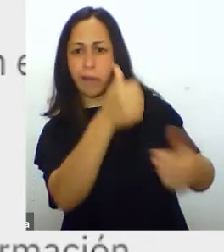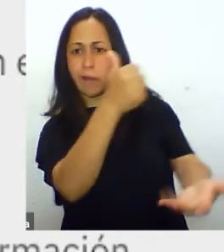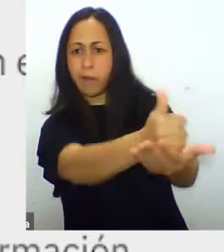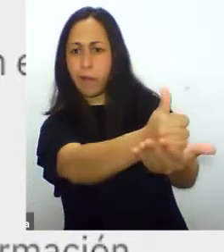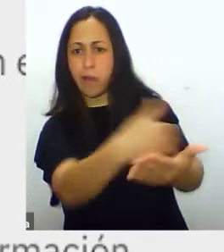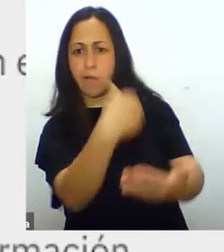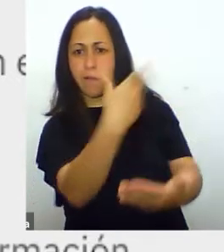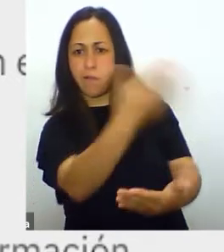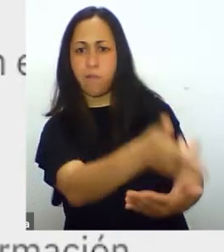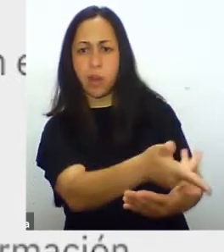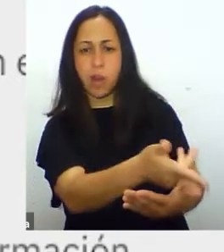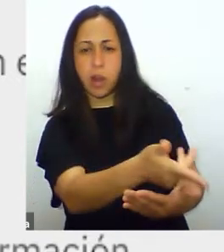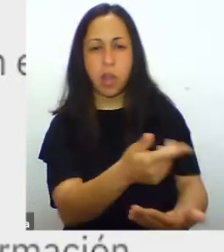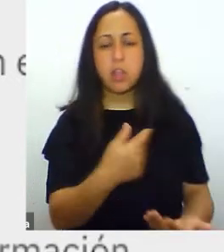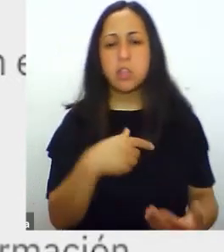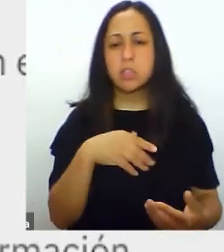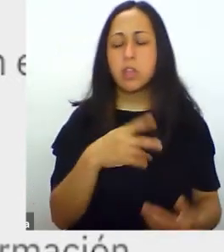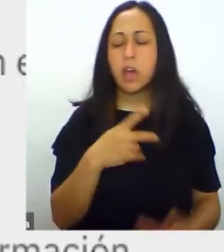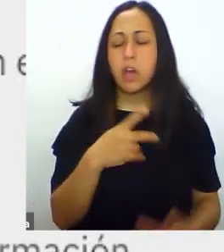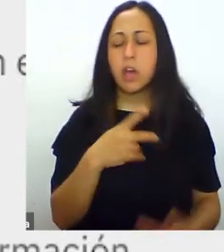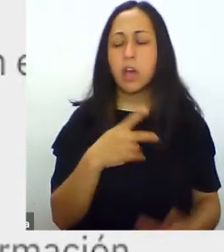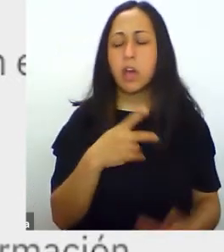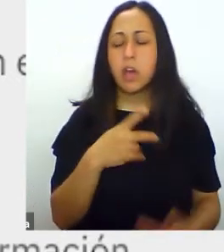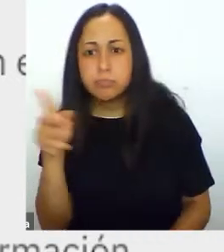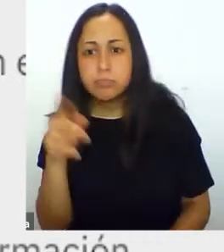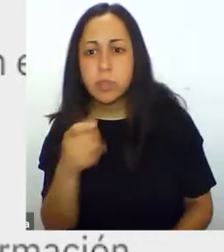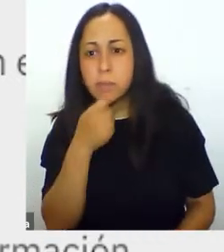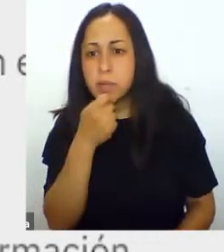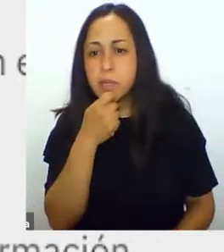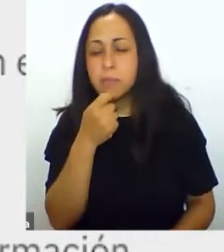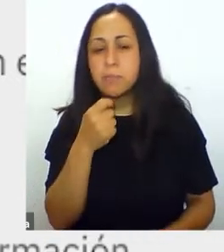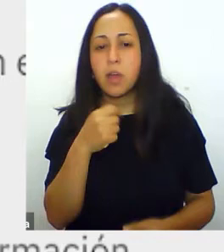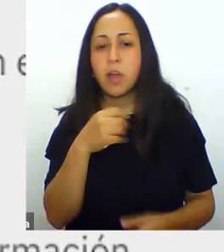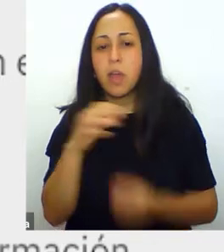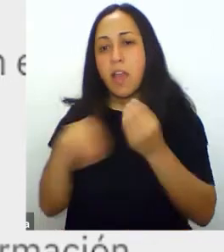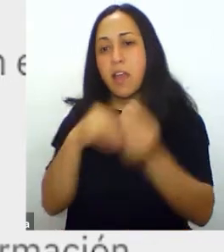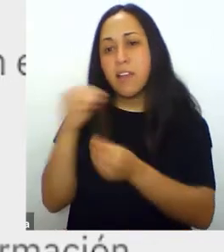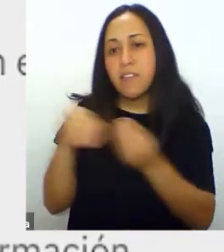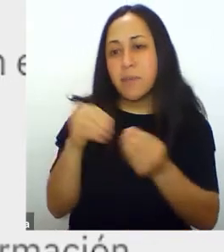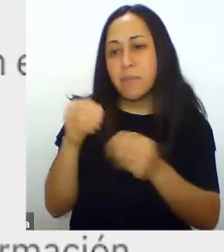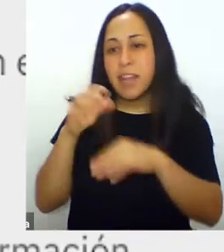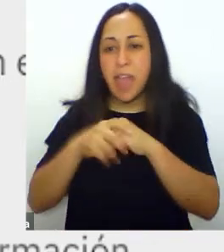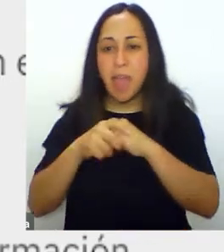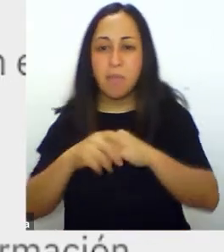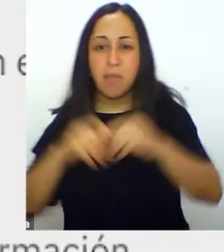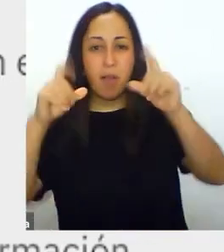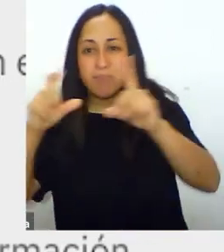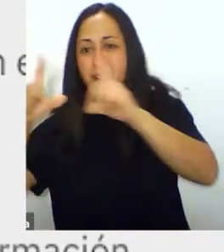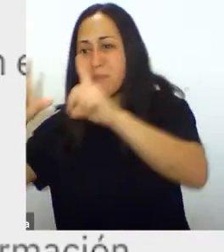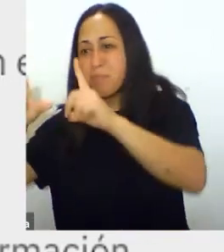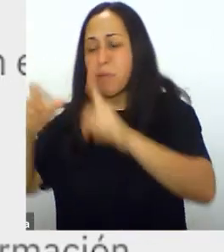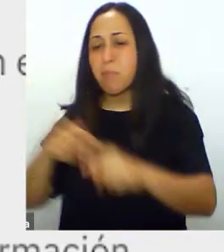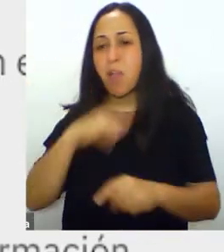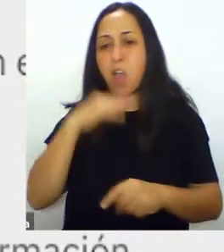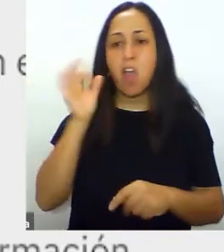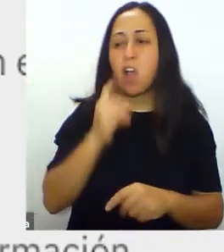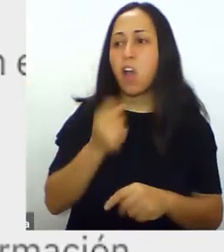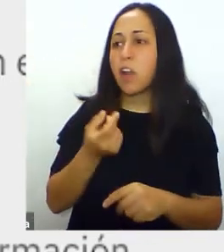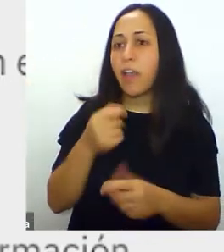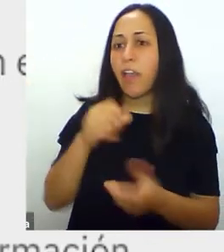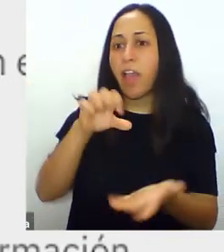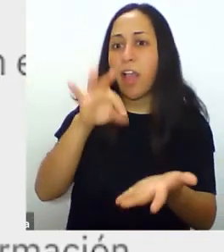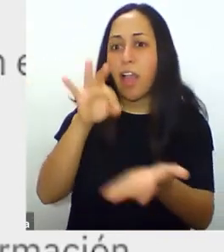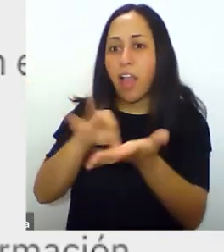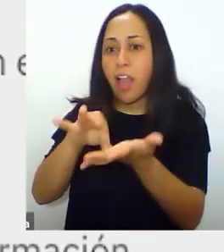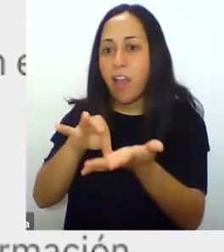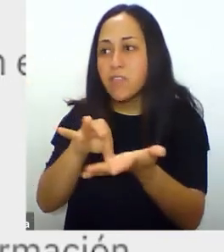cuenta de que Jorge identificaba dónde ella estaba a través de las fotografías que subían sus familiares y amigos a las redes sociales. Amalia pidió